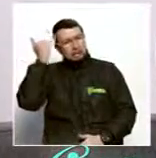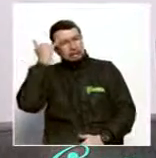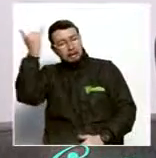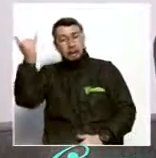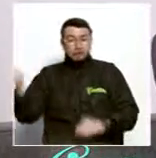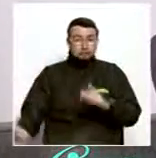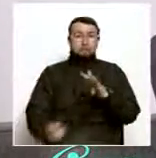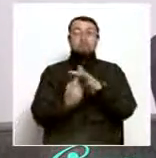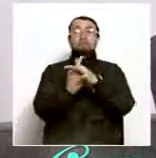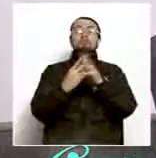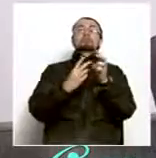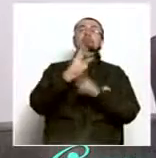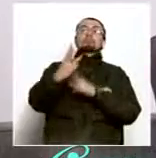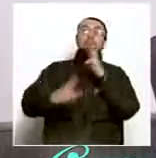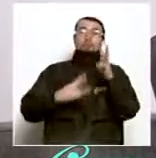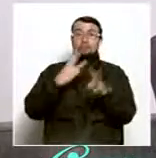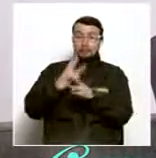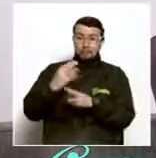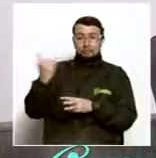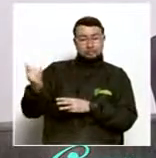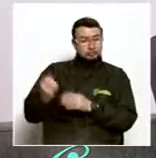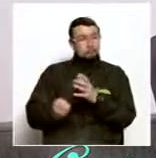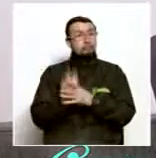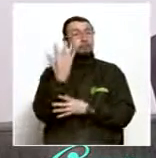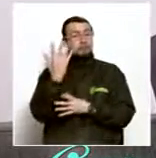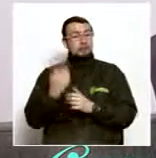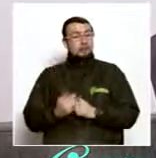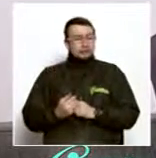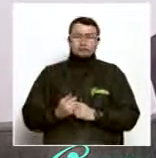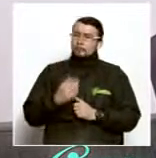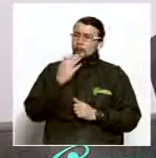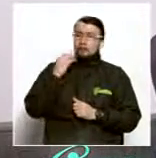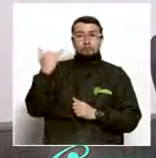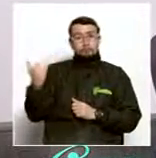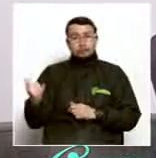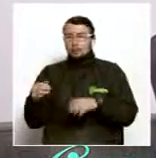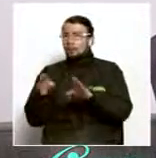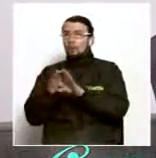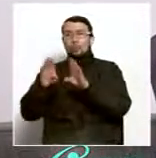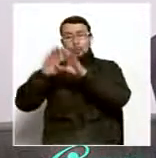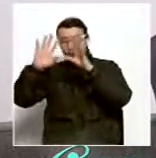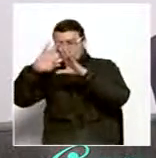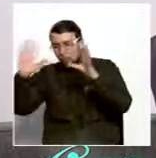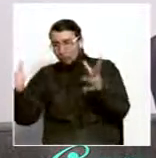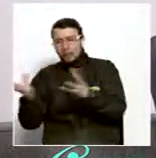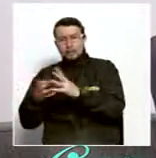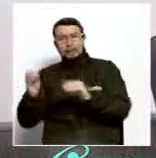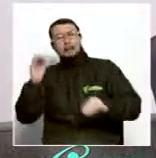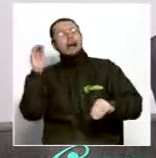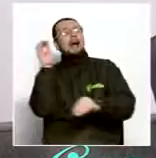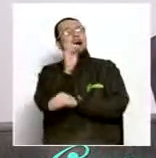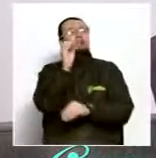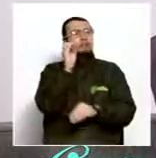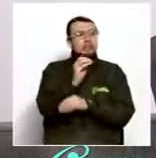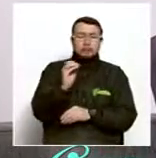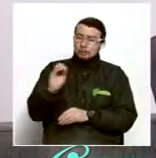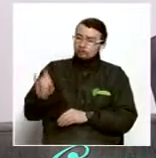mundial, ¿no? Porque nos damos cuenta que es un llamado que hace la Madre Tierra a nuestros corazones para